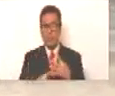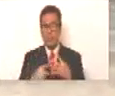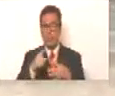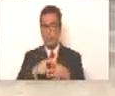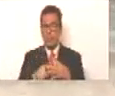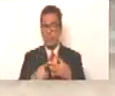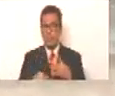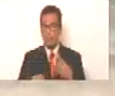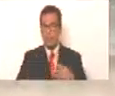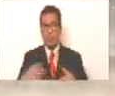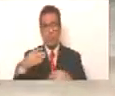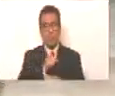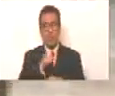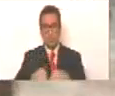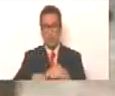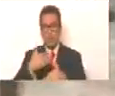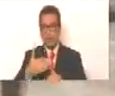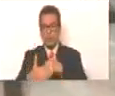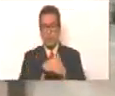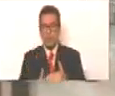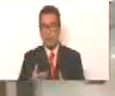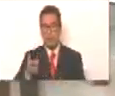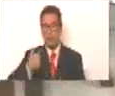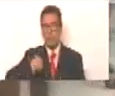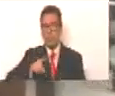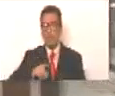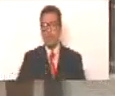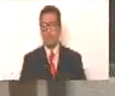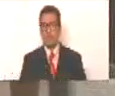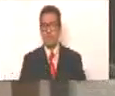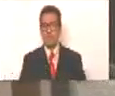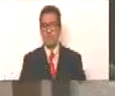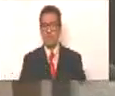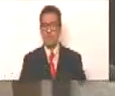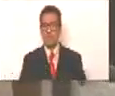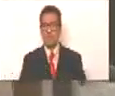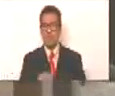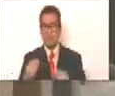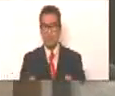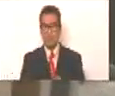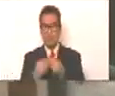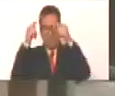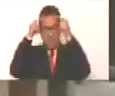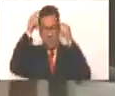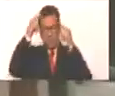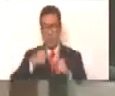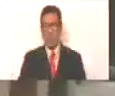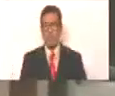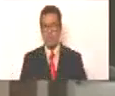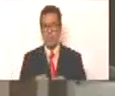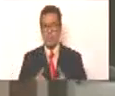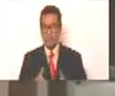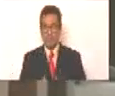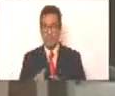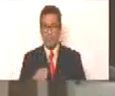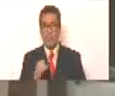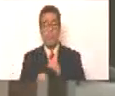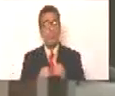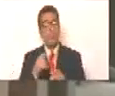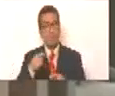los avances que hemos tenido con Chávez, con el hijo amado. Cuando me pedía